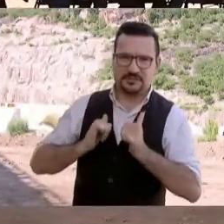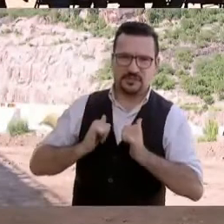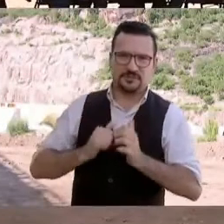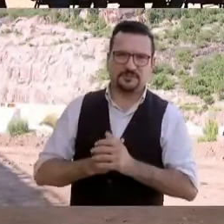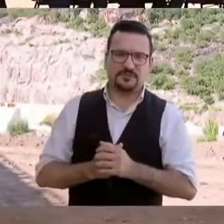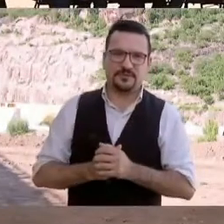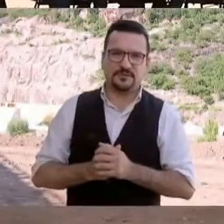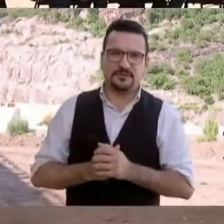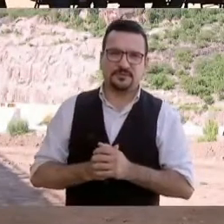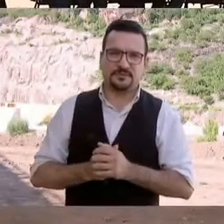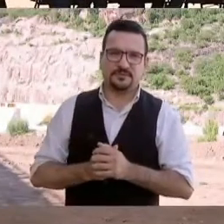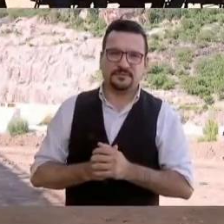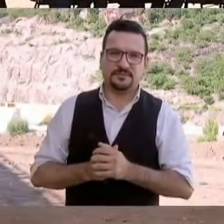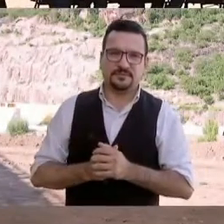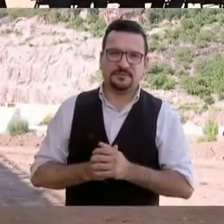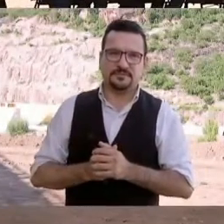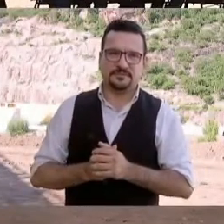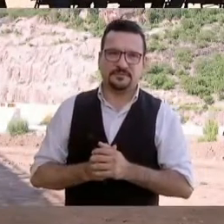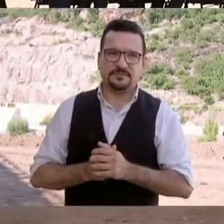lo voy a dejar